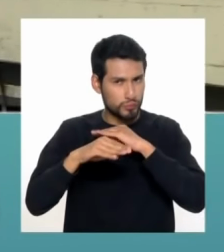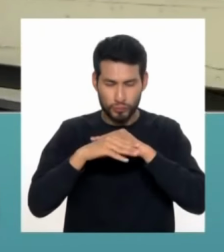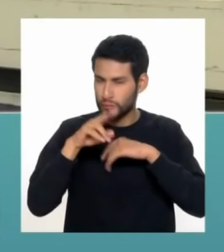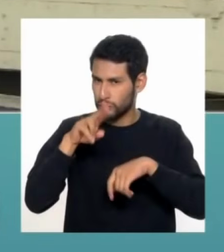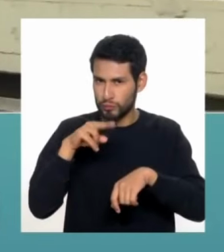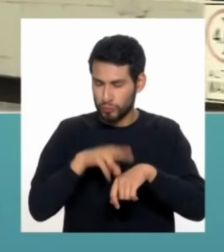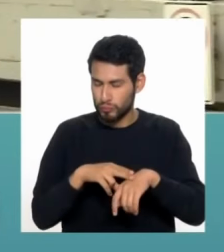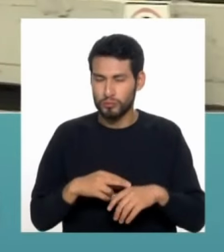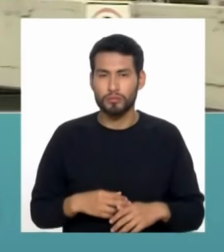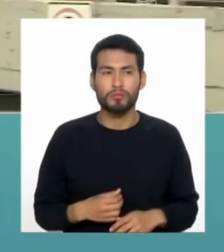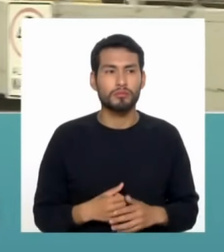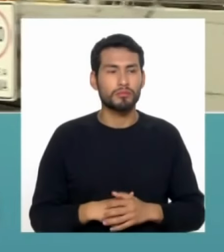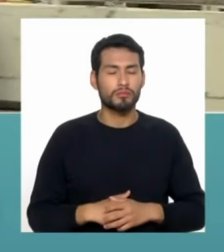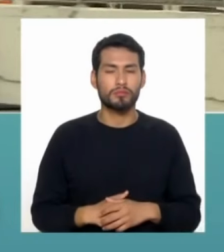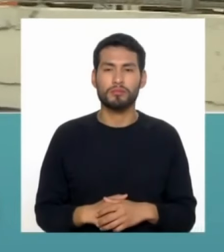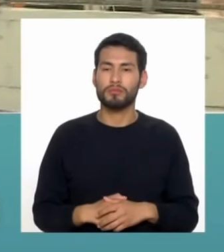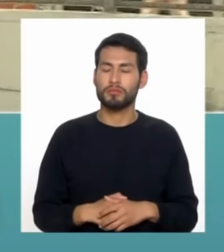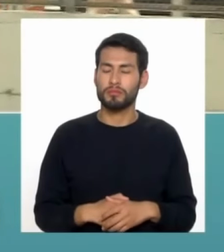diario.